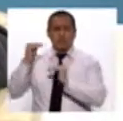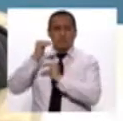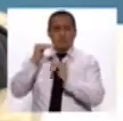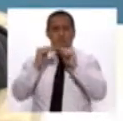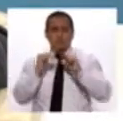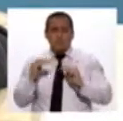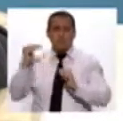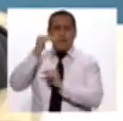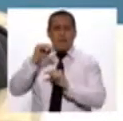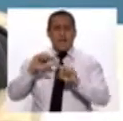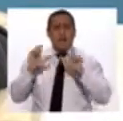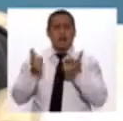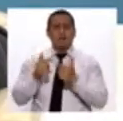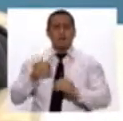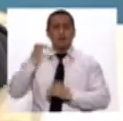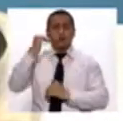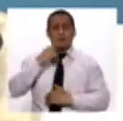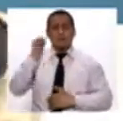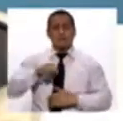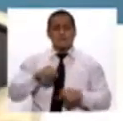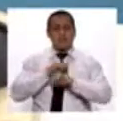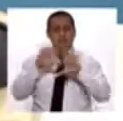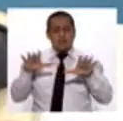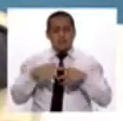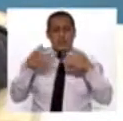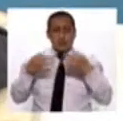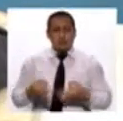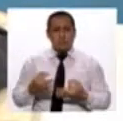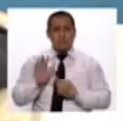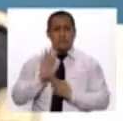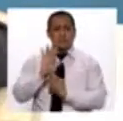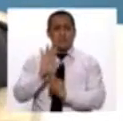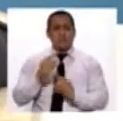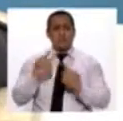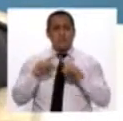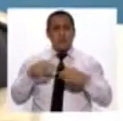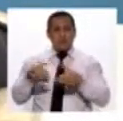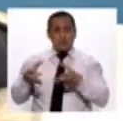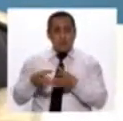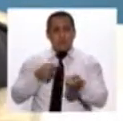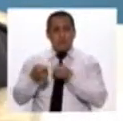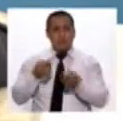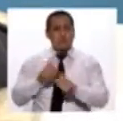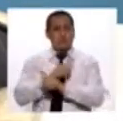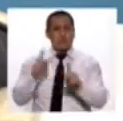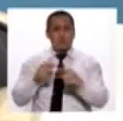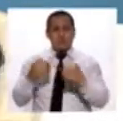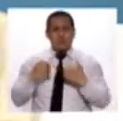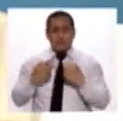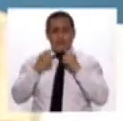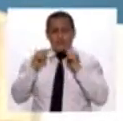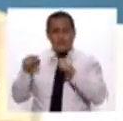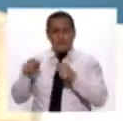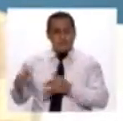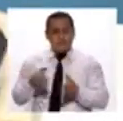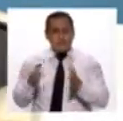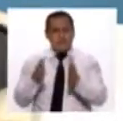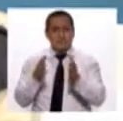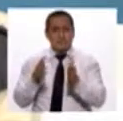puede llegar a la Corte Suprema para que la Corte Suprema diga, sí, el control difuso fue adecuadamente aplicado. Y el ente administrativo no tenía no estaba ese